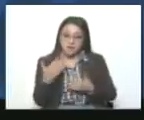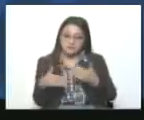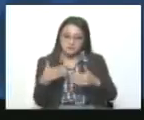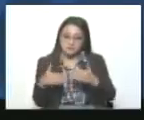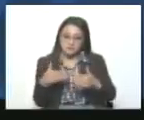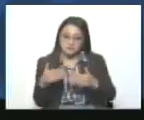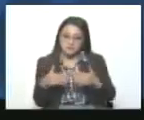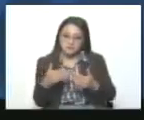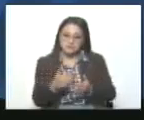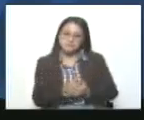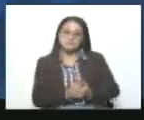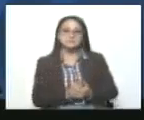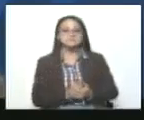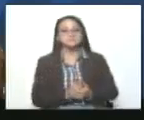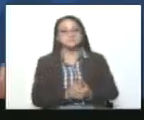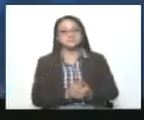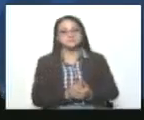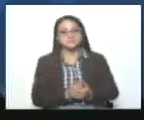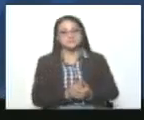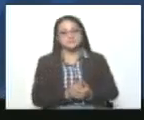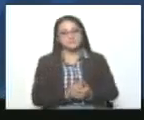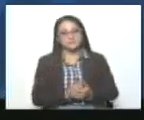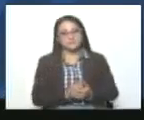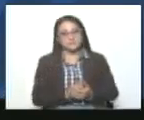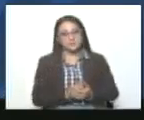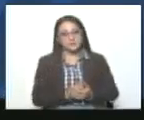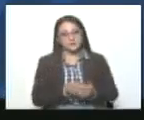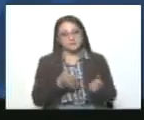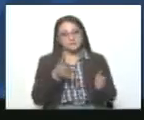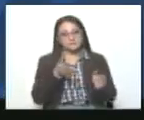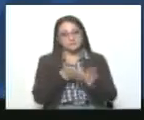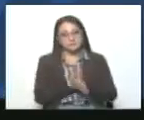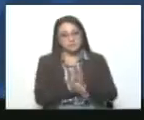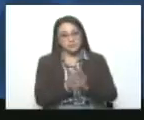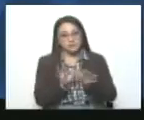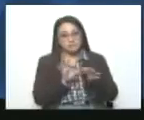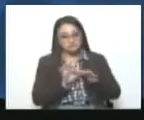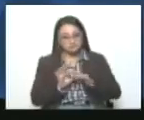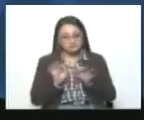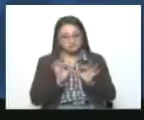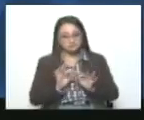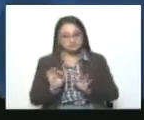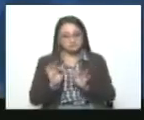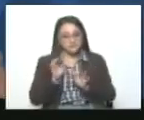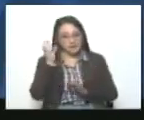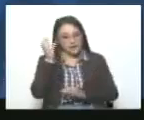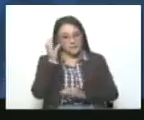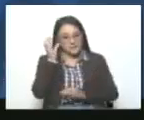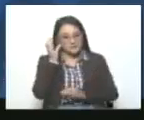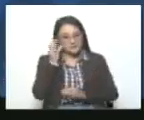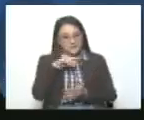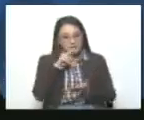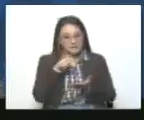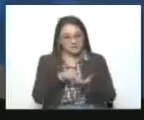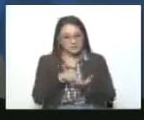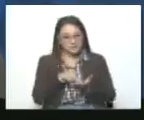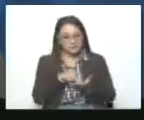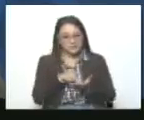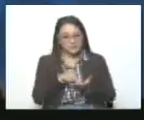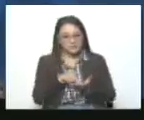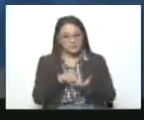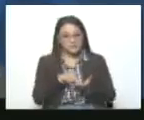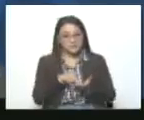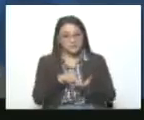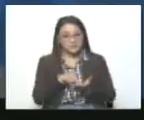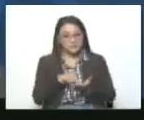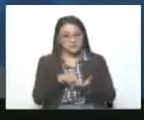desarrollando, que tiene que ver con la industrialización, que tiene que ver con consolidar esas capacidades nacionales. La